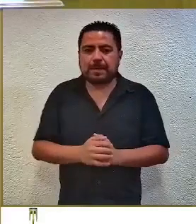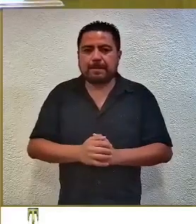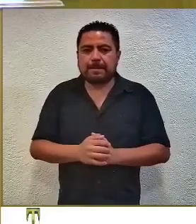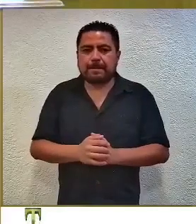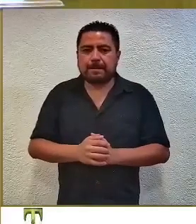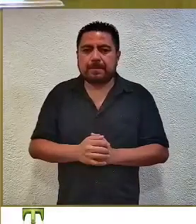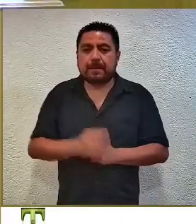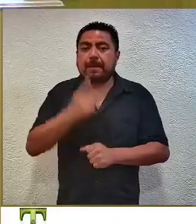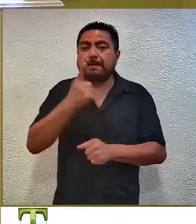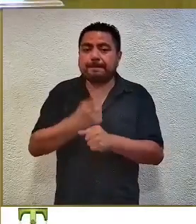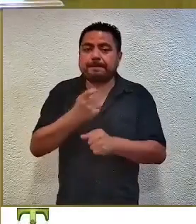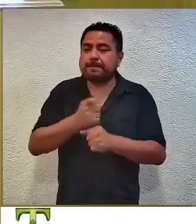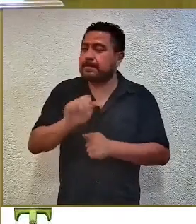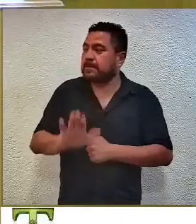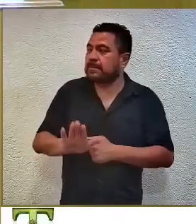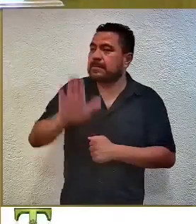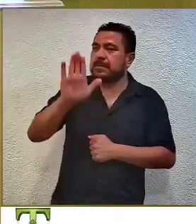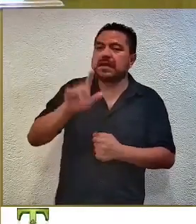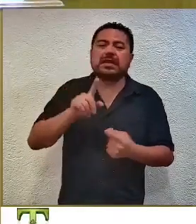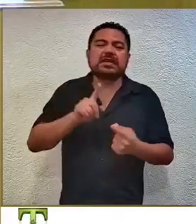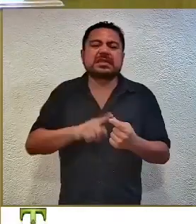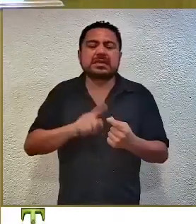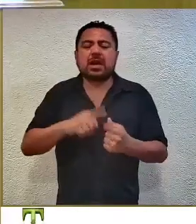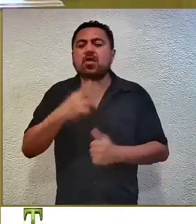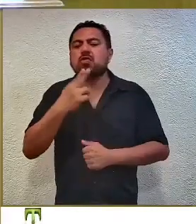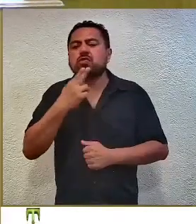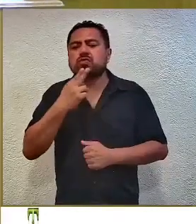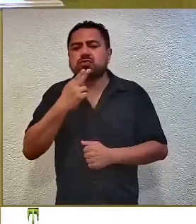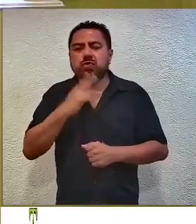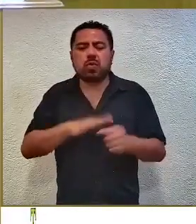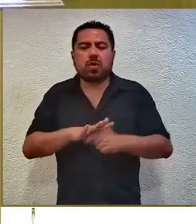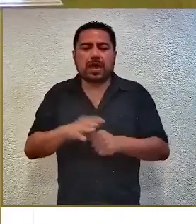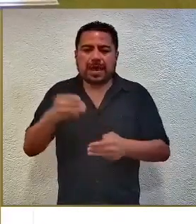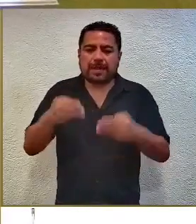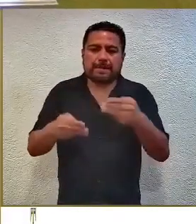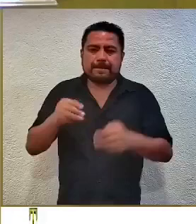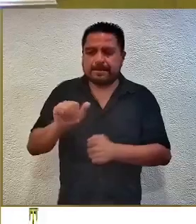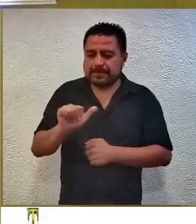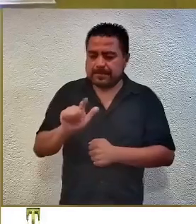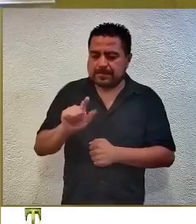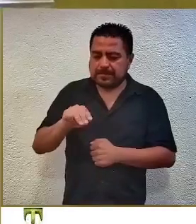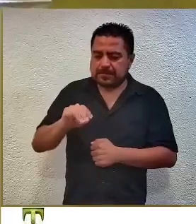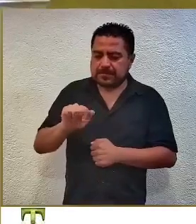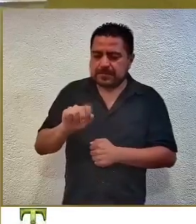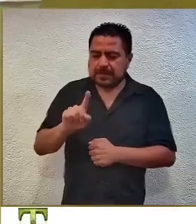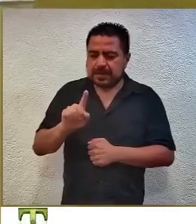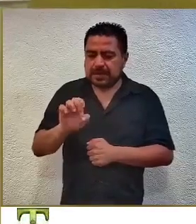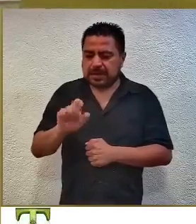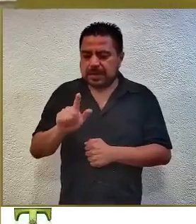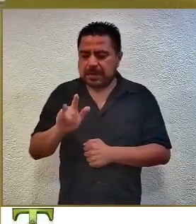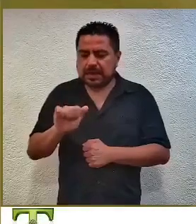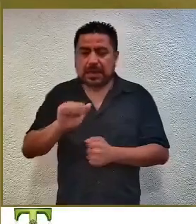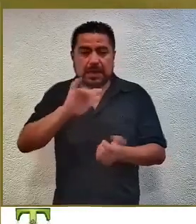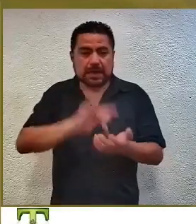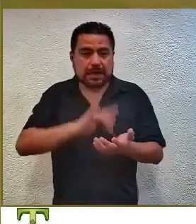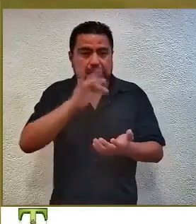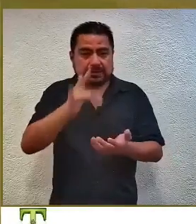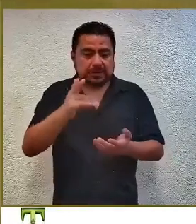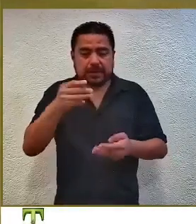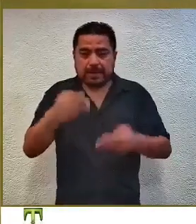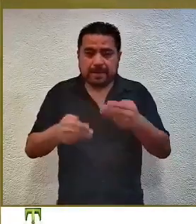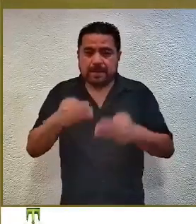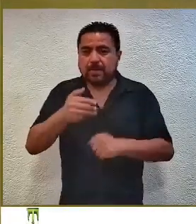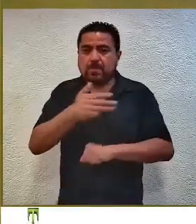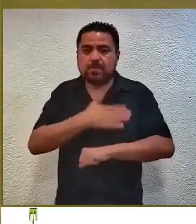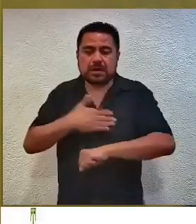En una primera ronda tiene el uso de la voz la magistrada Almadelia Eugenio Alcaraz. Gracias, magistrada presidenta.